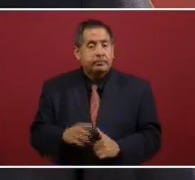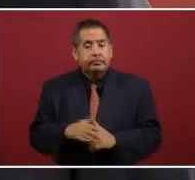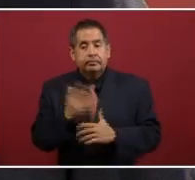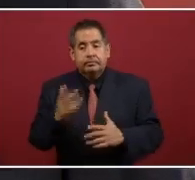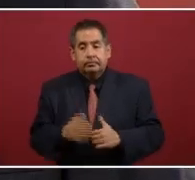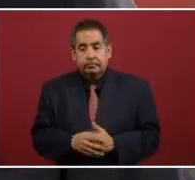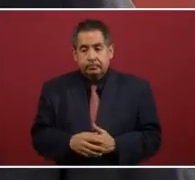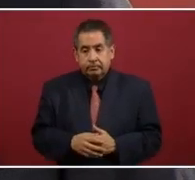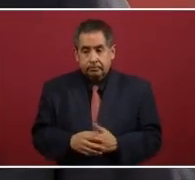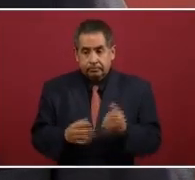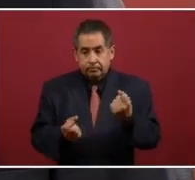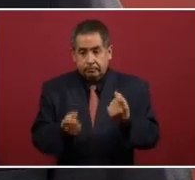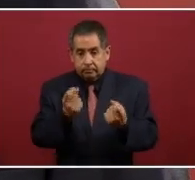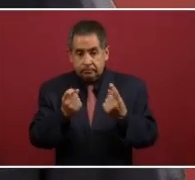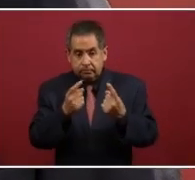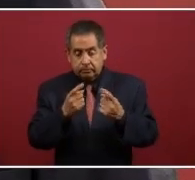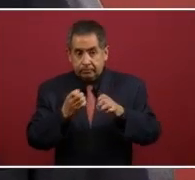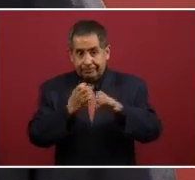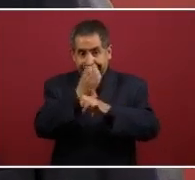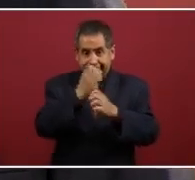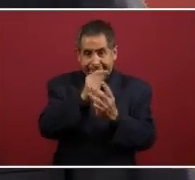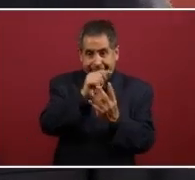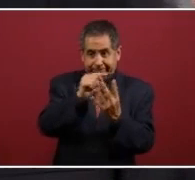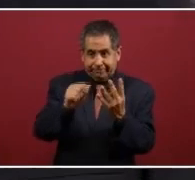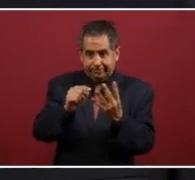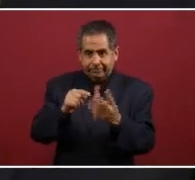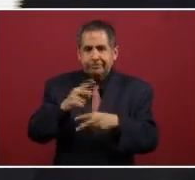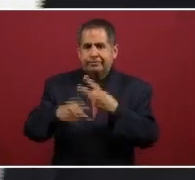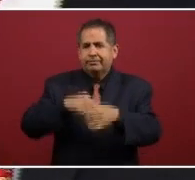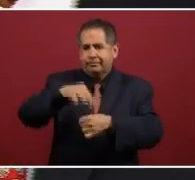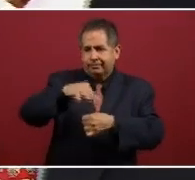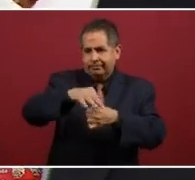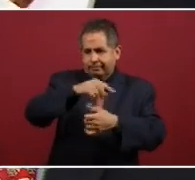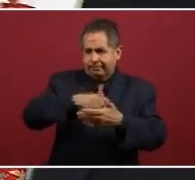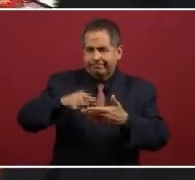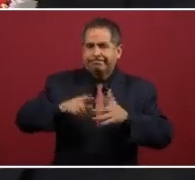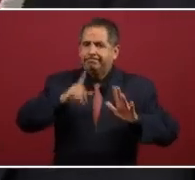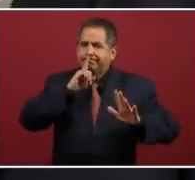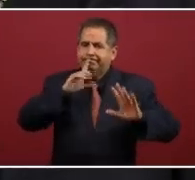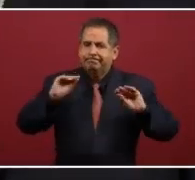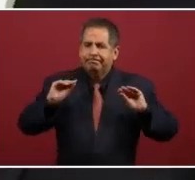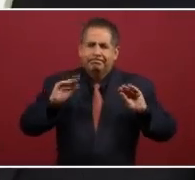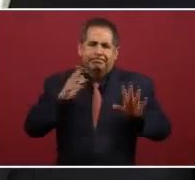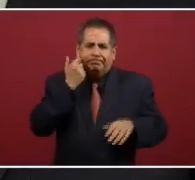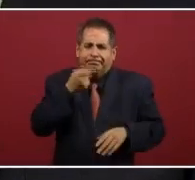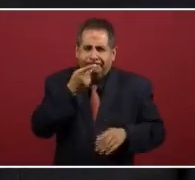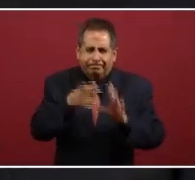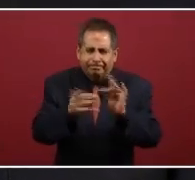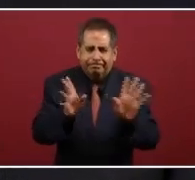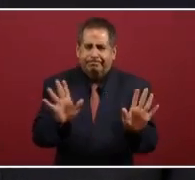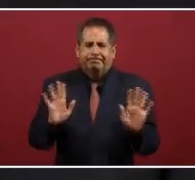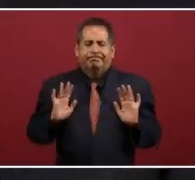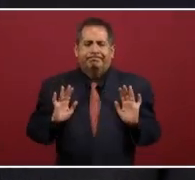porque en uno de esos estados que mencionaste hay elecciones y no quiero hablar de eso.